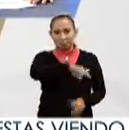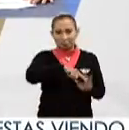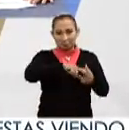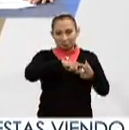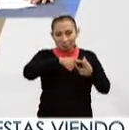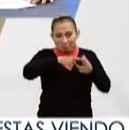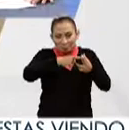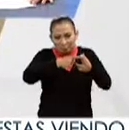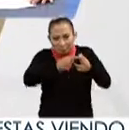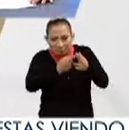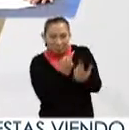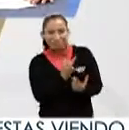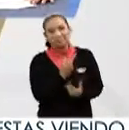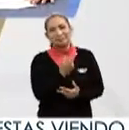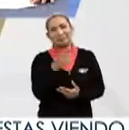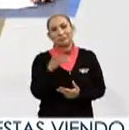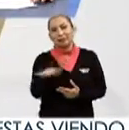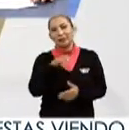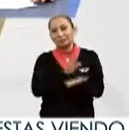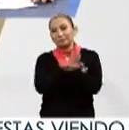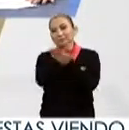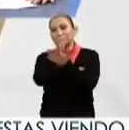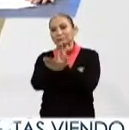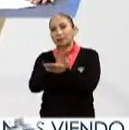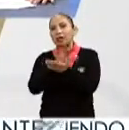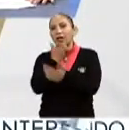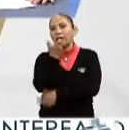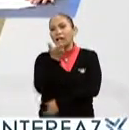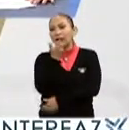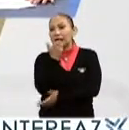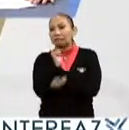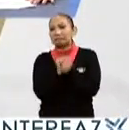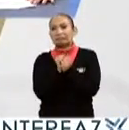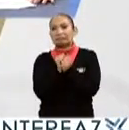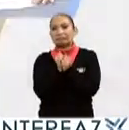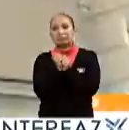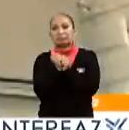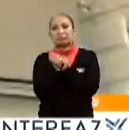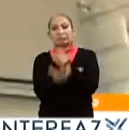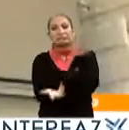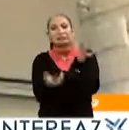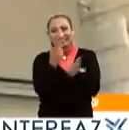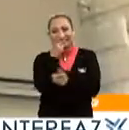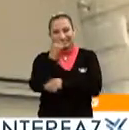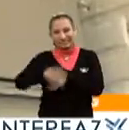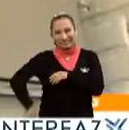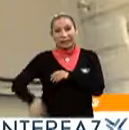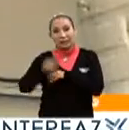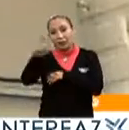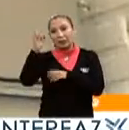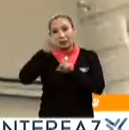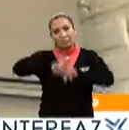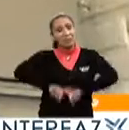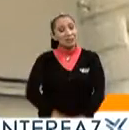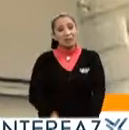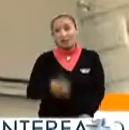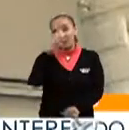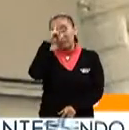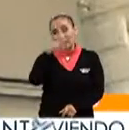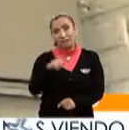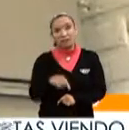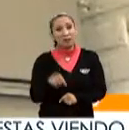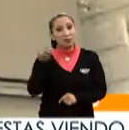principio, porque esa adaptación y esa, como lo mencionas, algo completamente